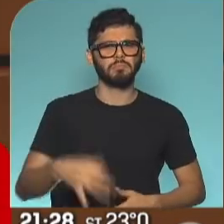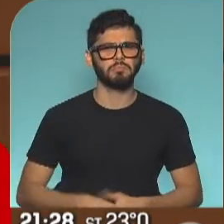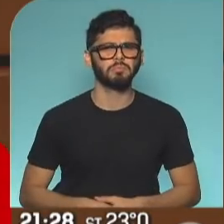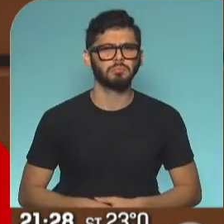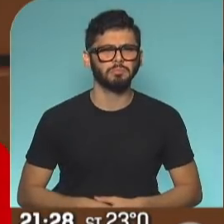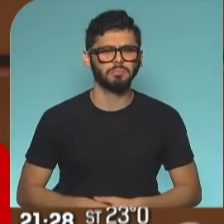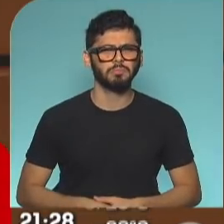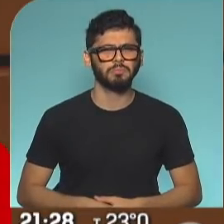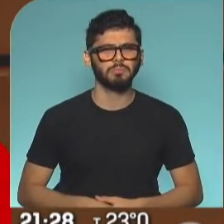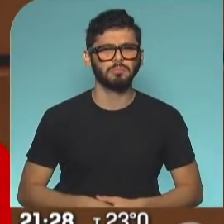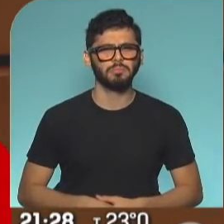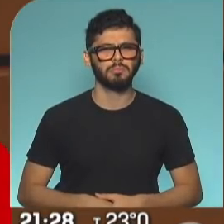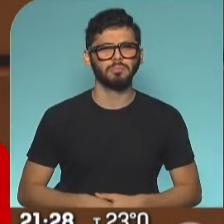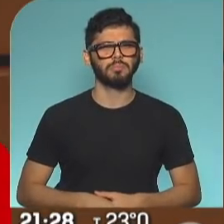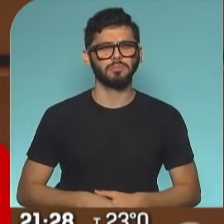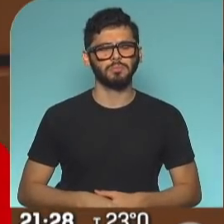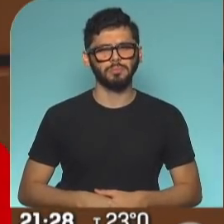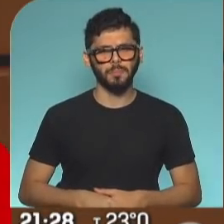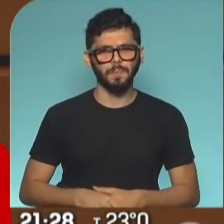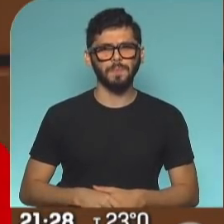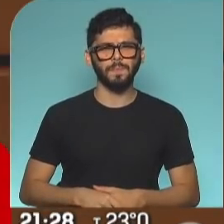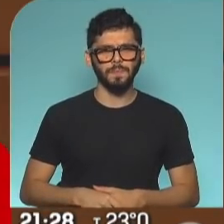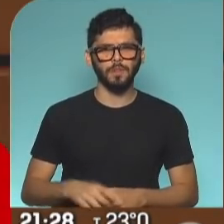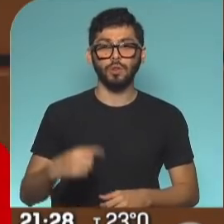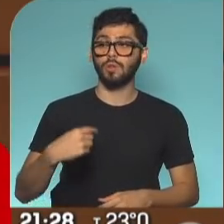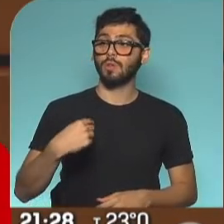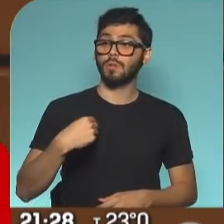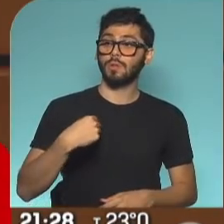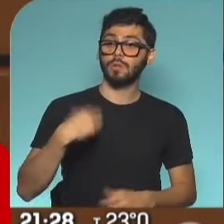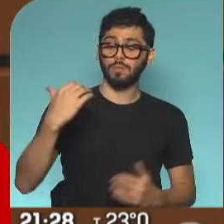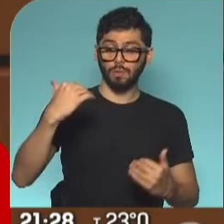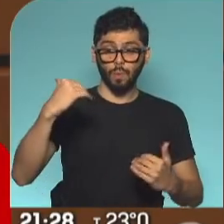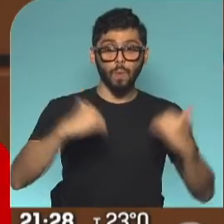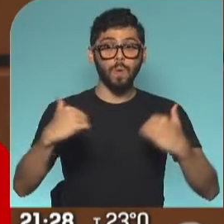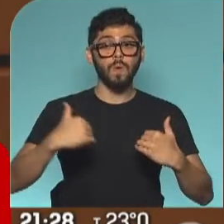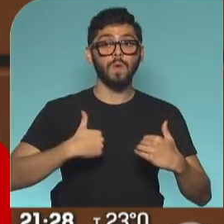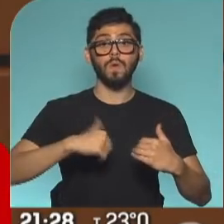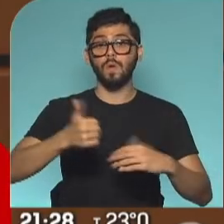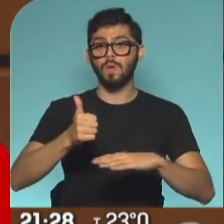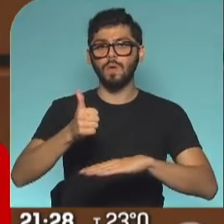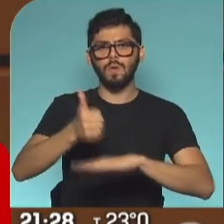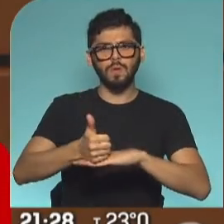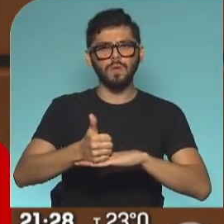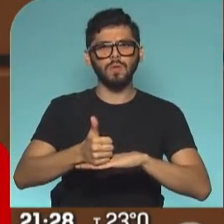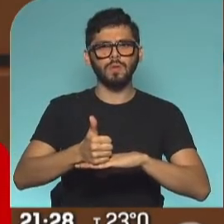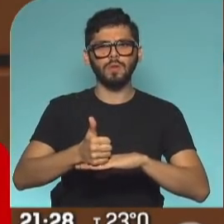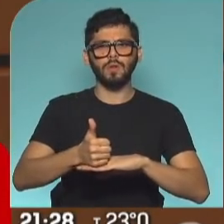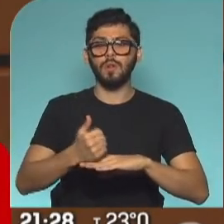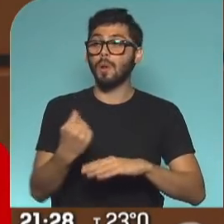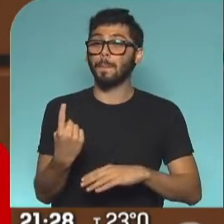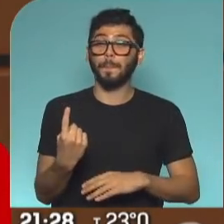que cuando fui electo, elegí salir por primera vez del